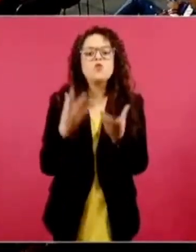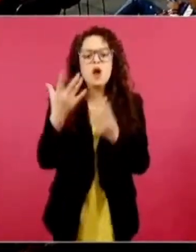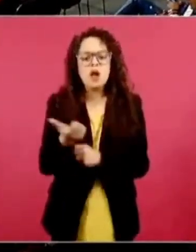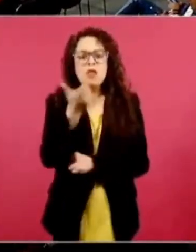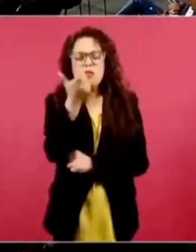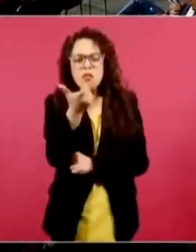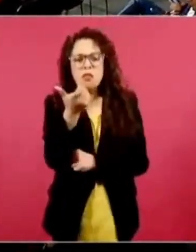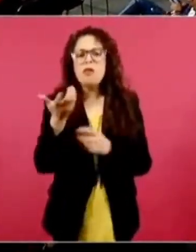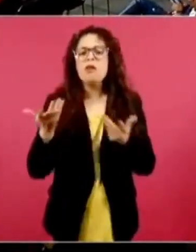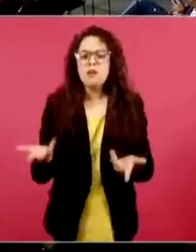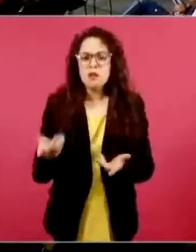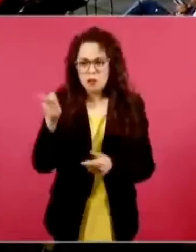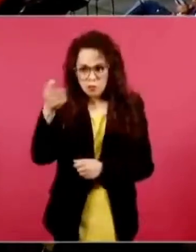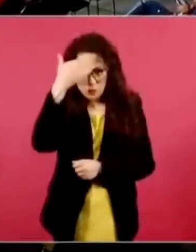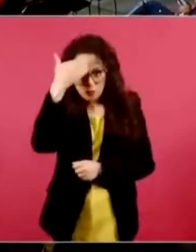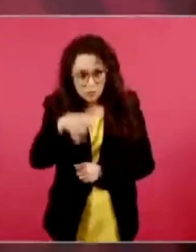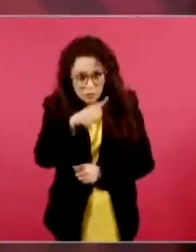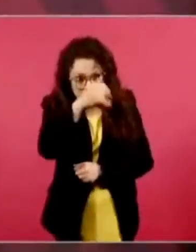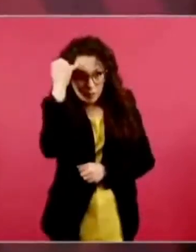de favor,